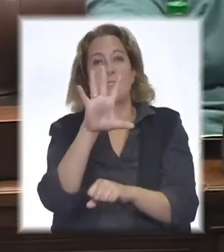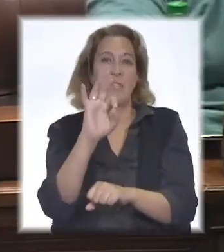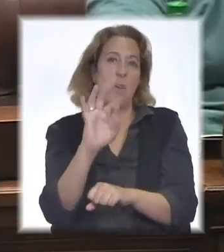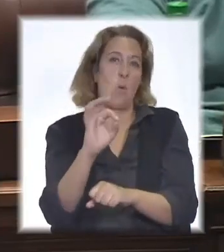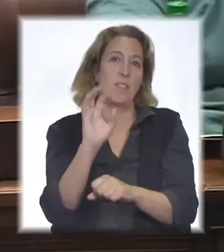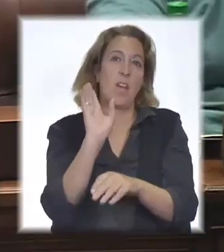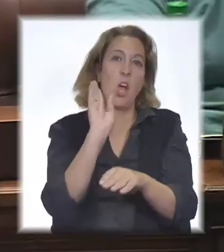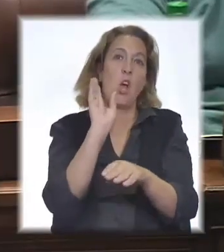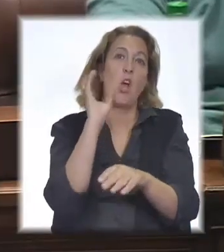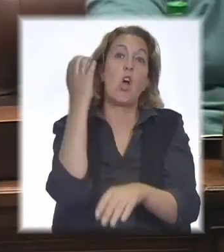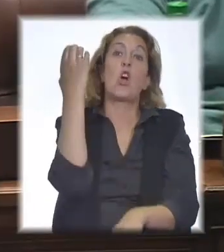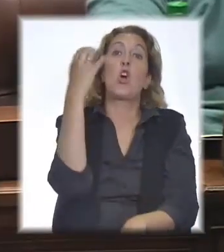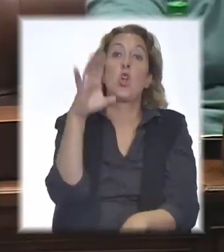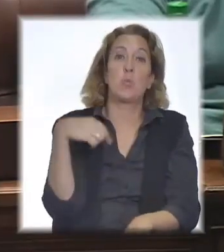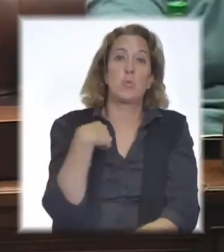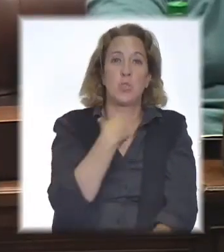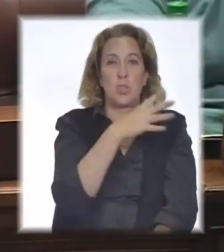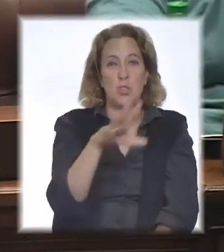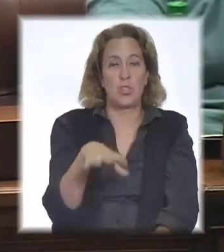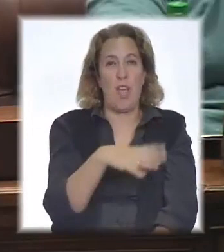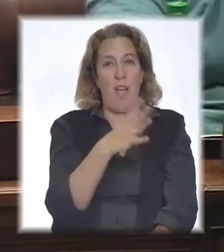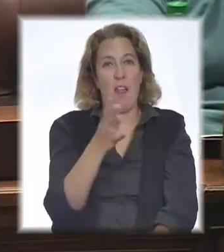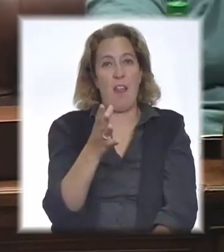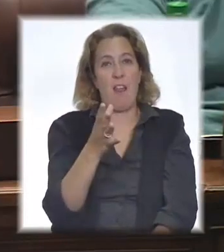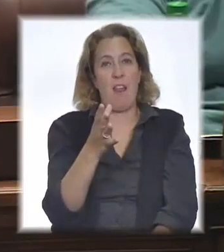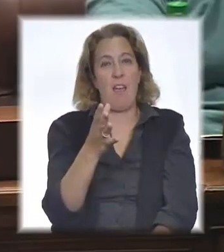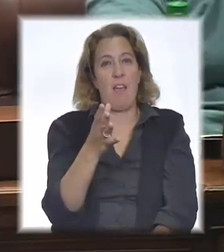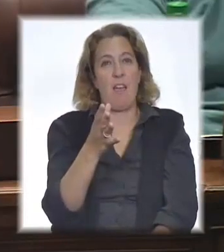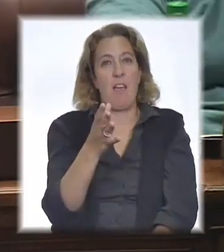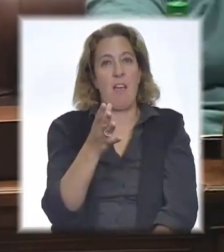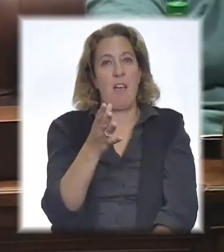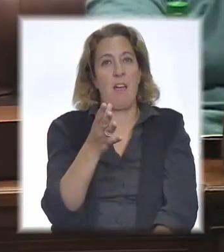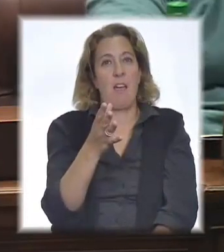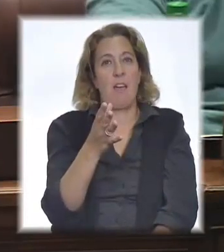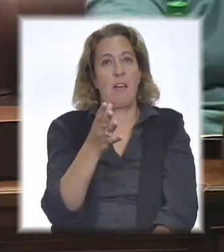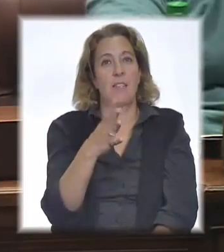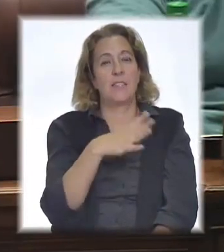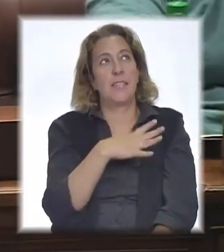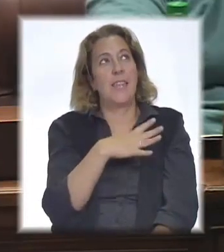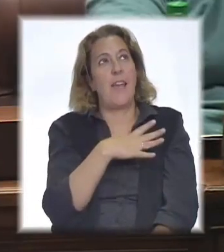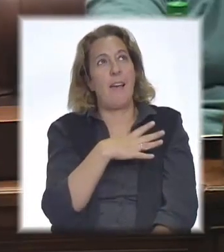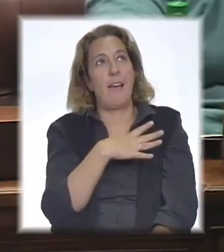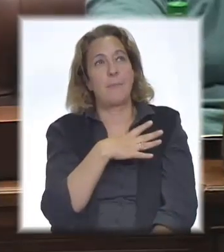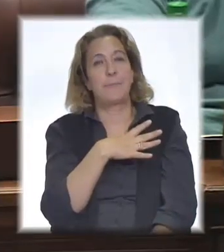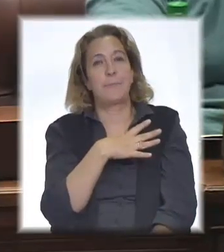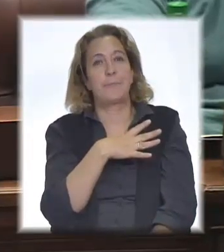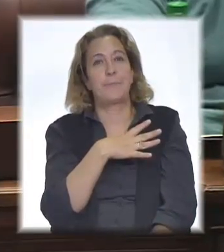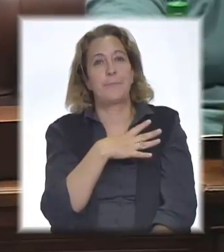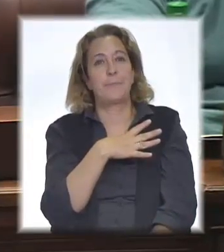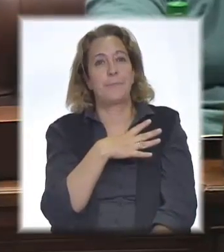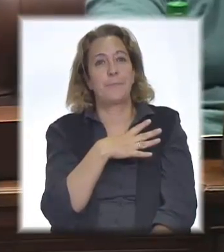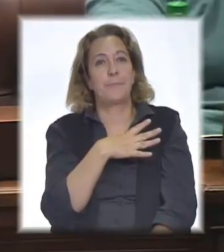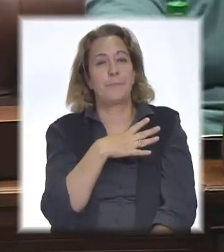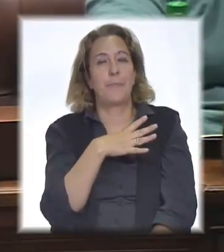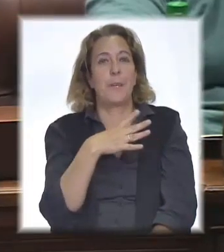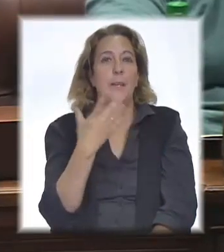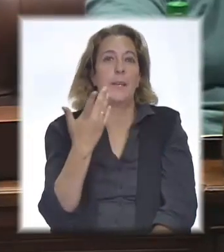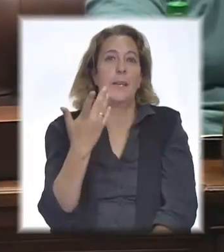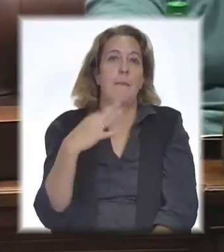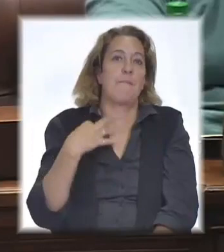sociales tenían bueno a fernando tenían una vida impresionante